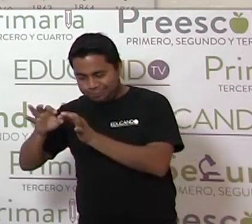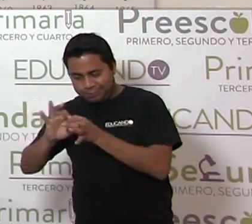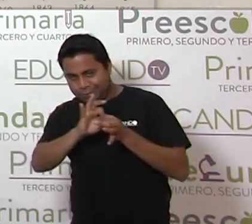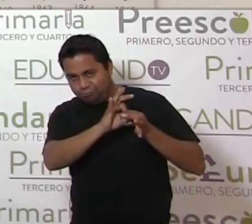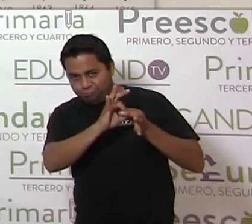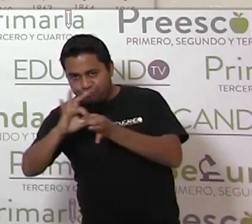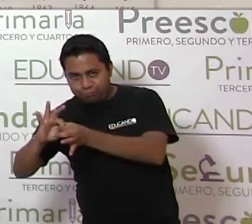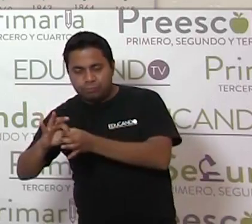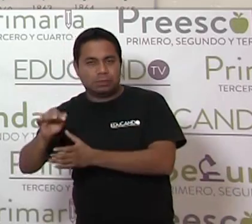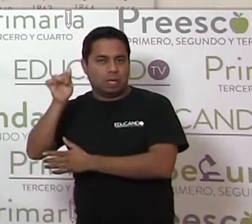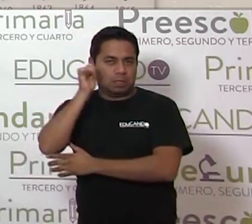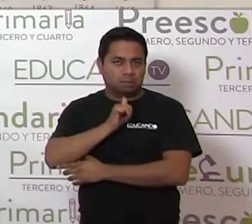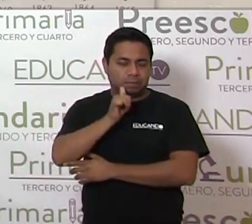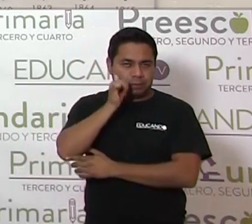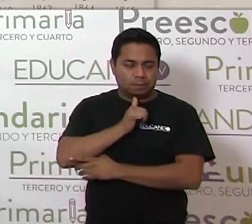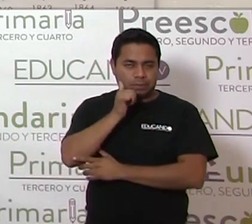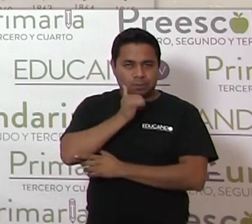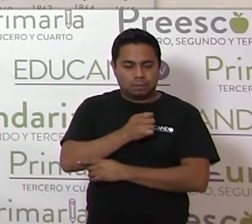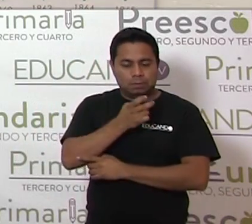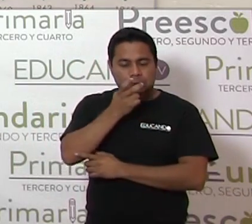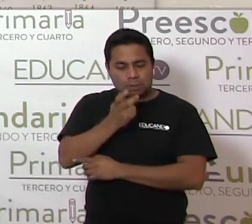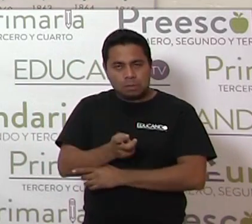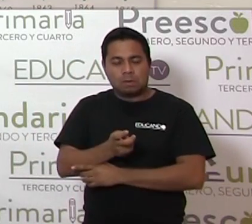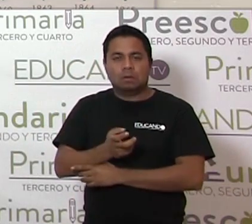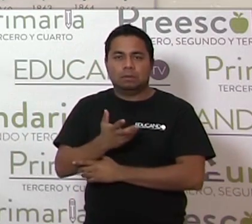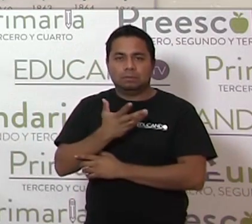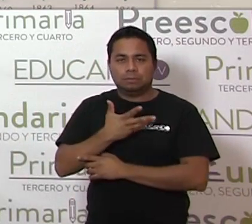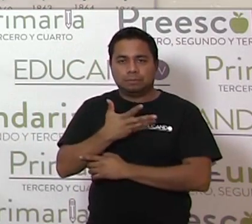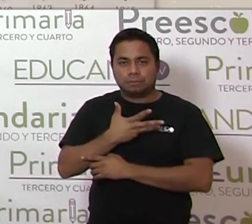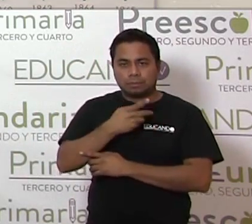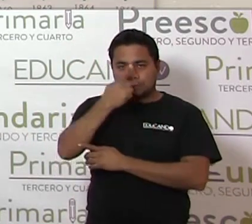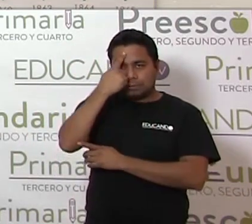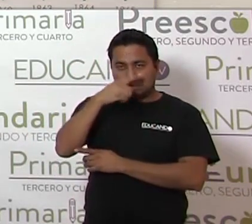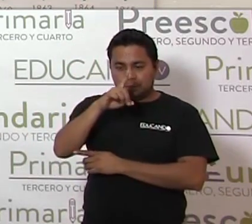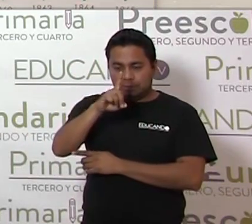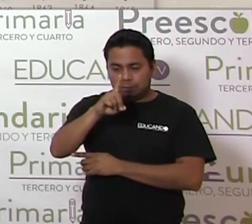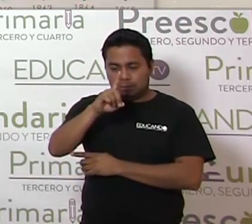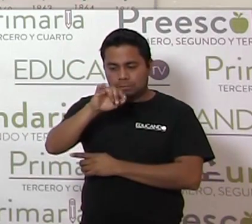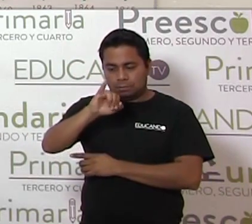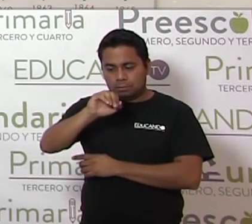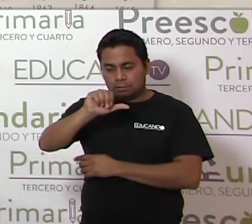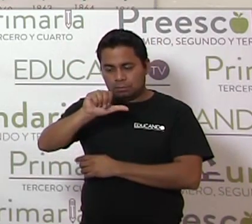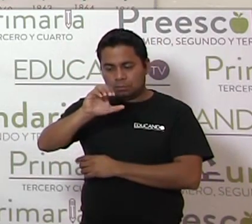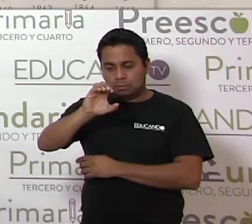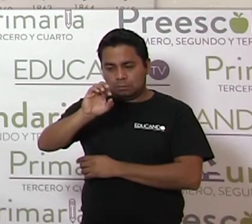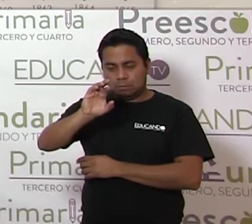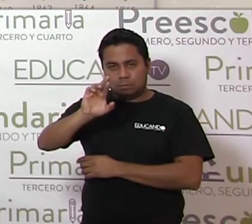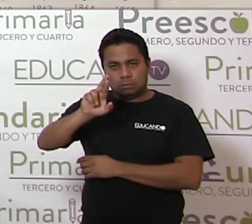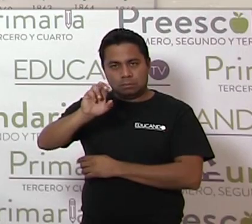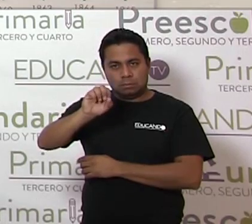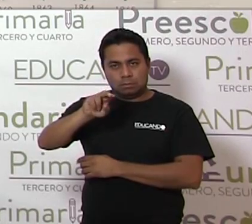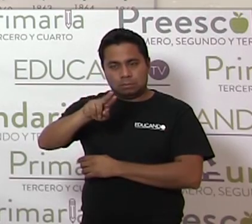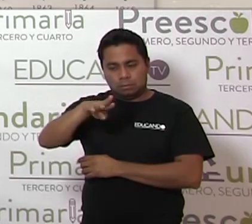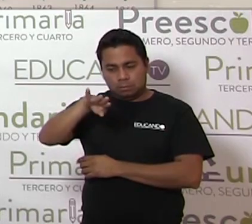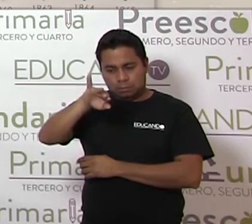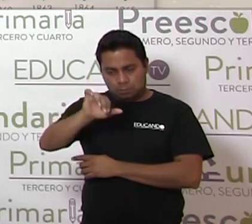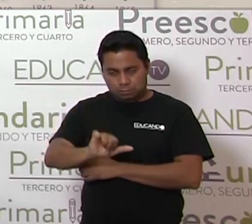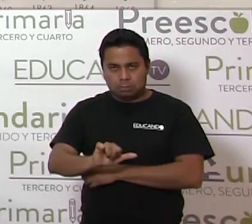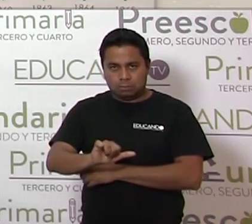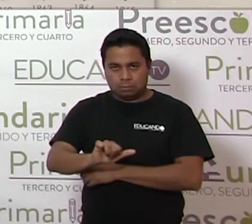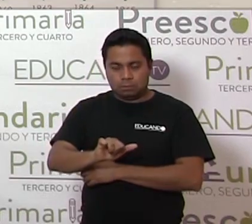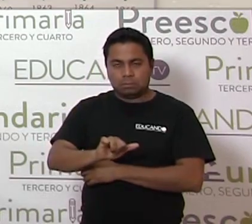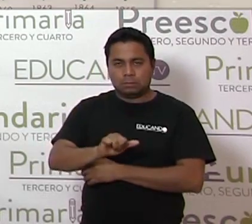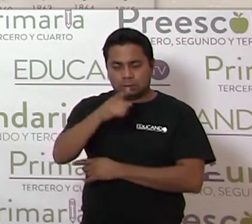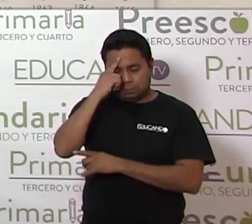siempre. En eso se basa la diacronía de los hechos. Bien, los sucesos van a